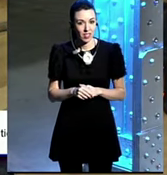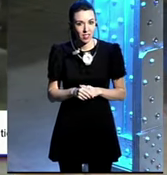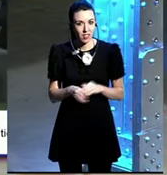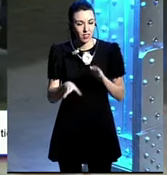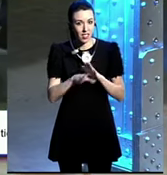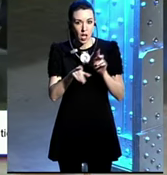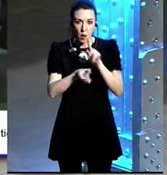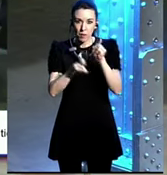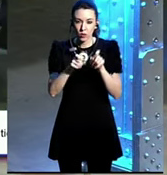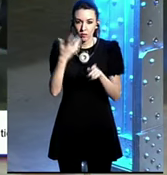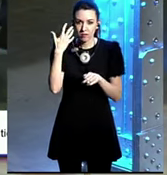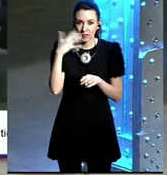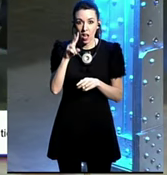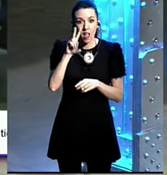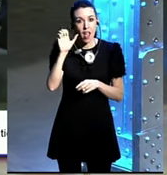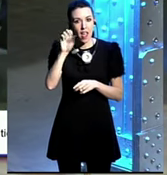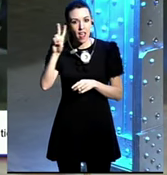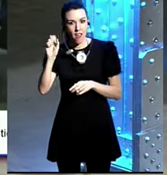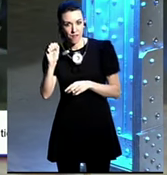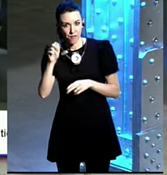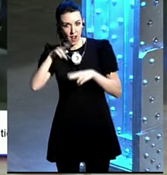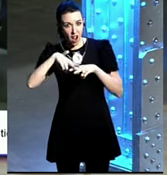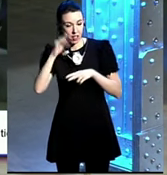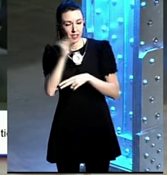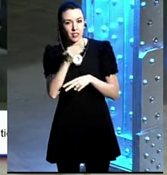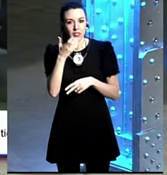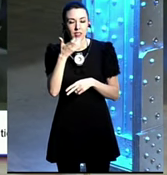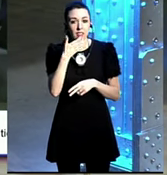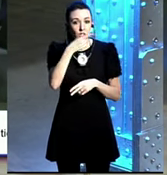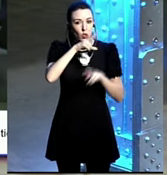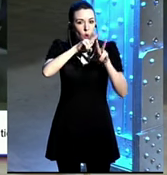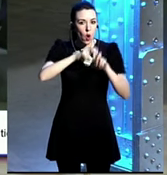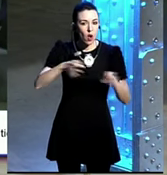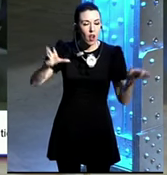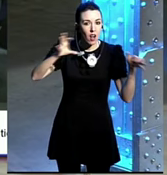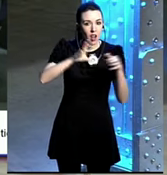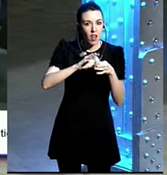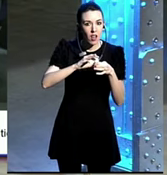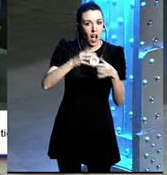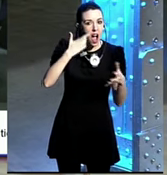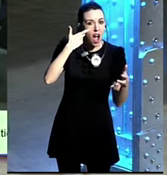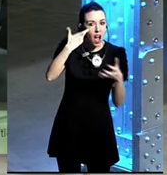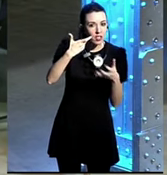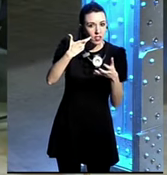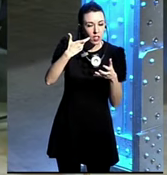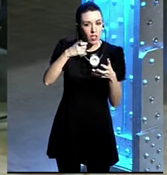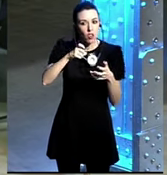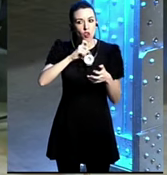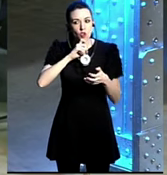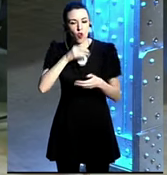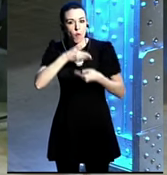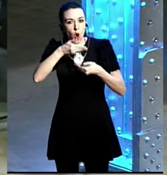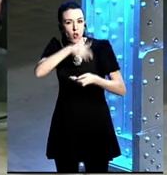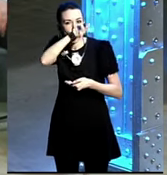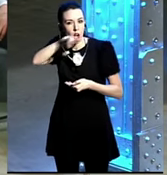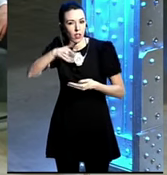Me resulta especialmente curiosa una de Eva Represa, que le pregunta si ha investigado la relación entre el arte y cómo puede ayudar a la